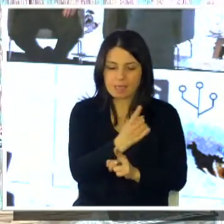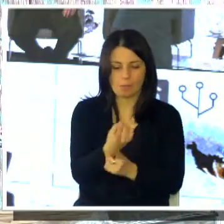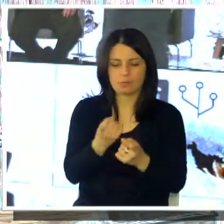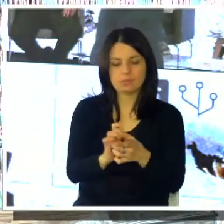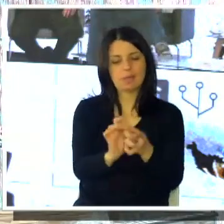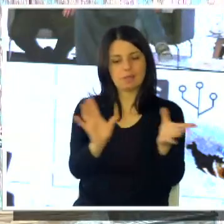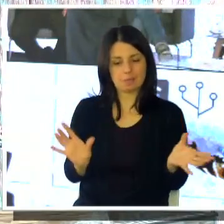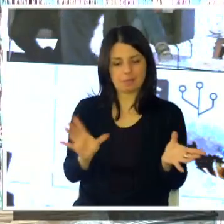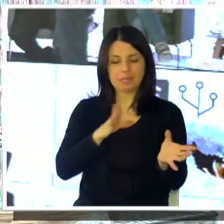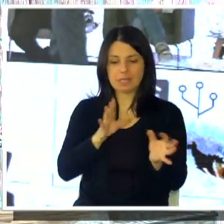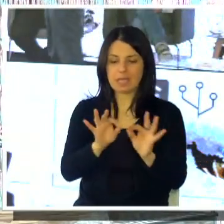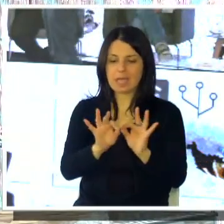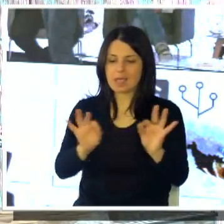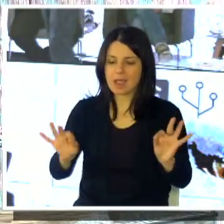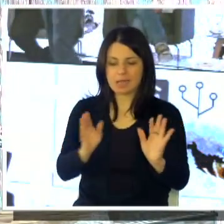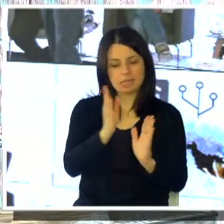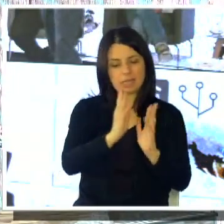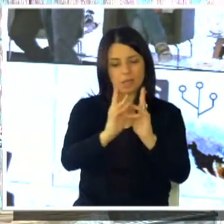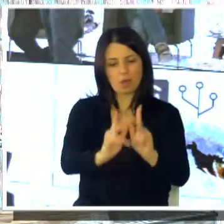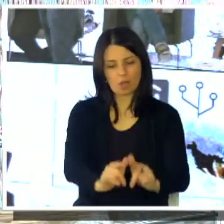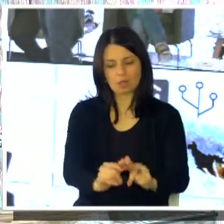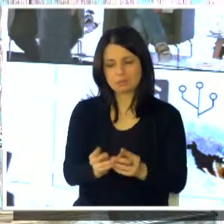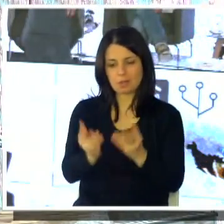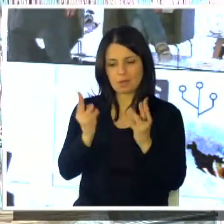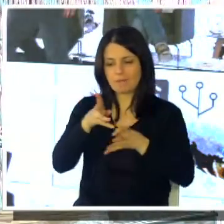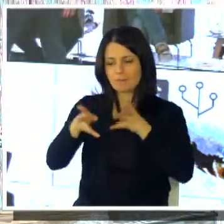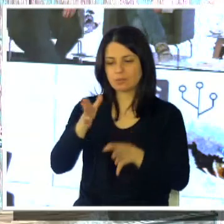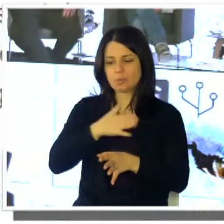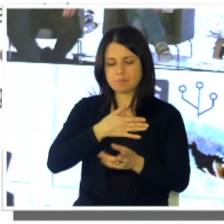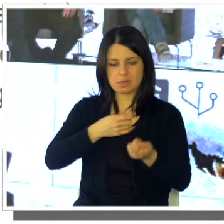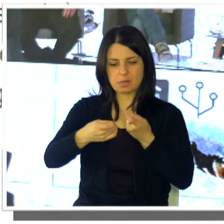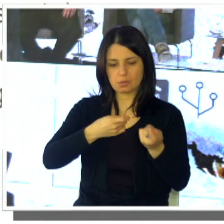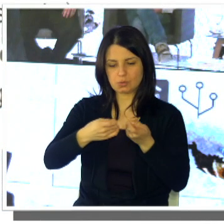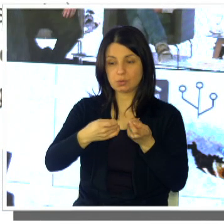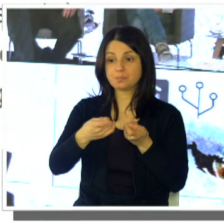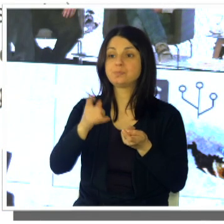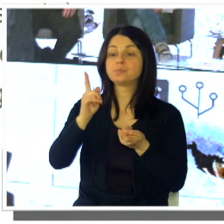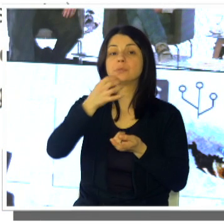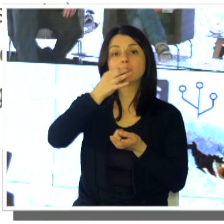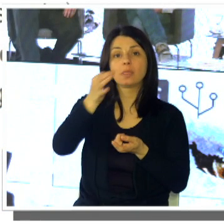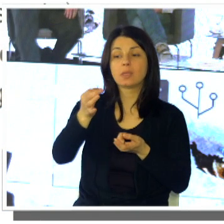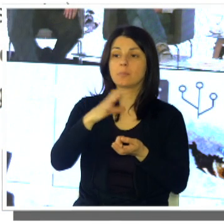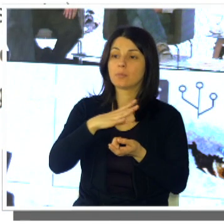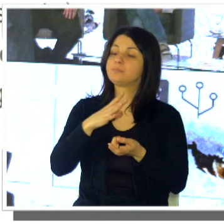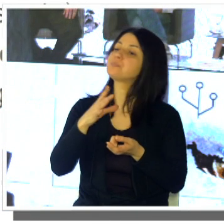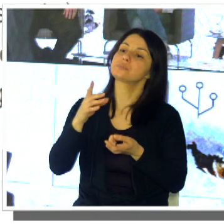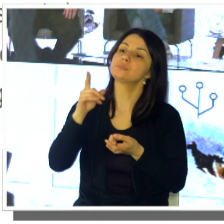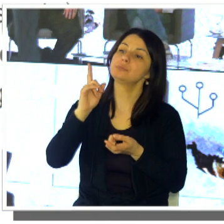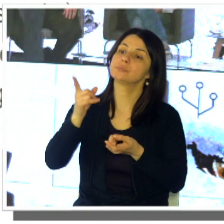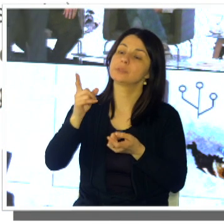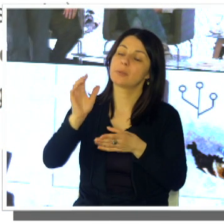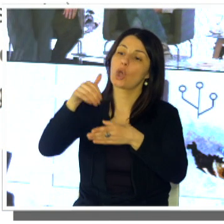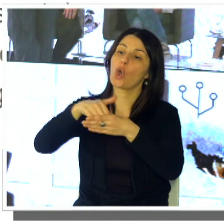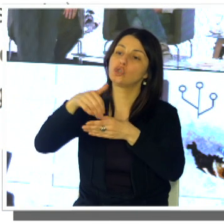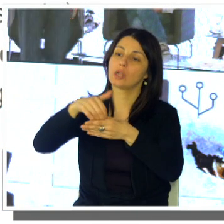independientes y están alineados en general a una funcionalidad de mi negocio. Y dijimos que iban a estar en Docker, que iban a estar en